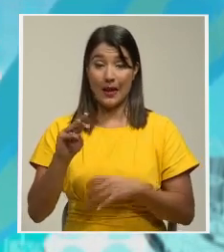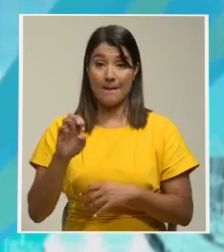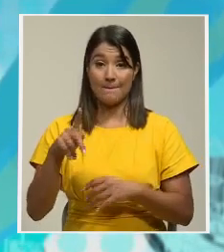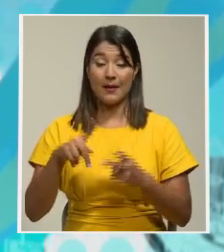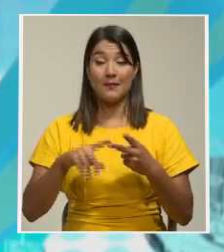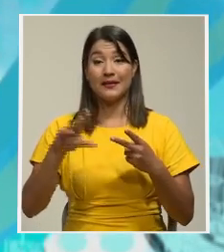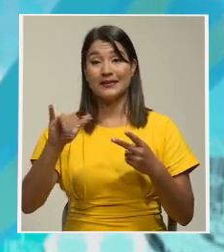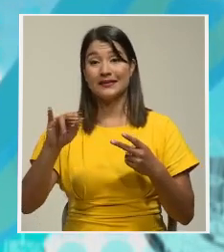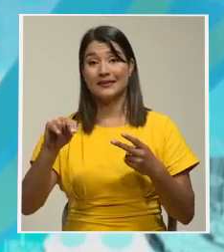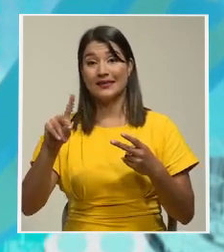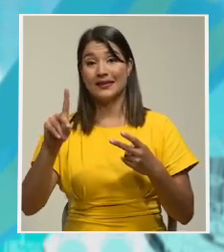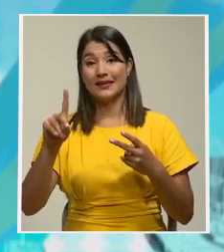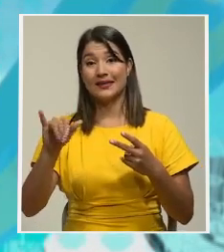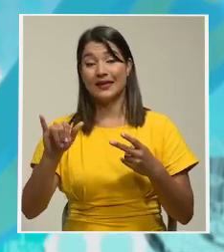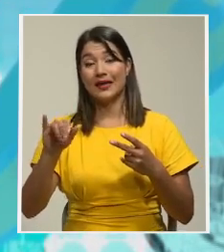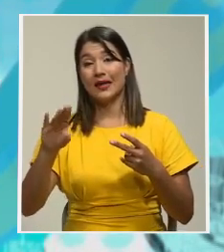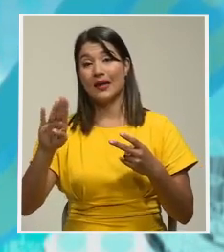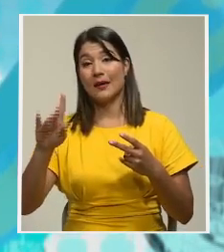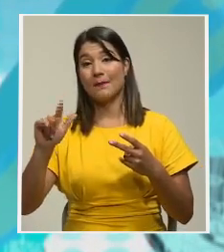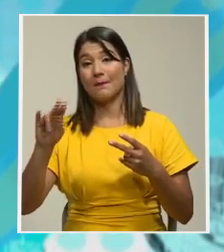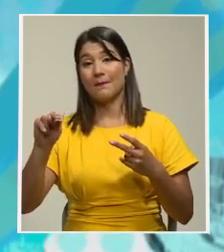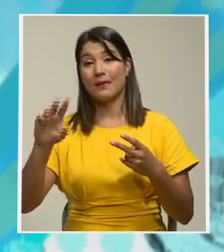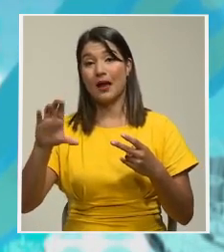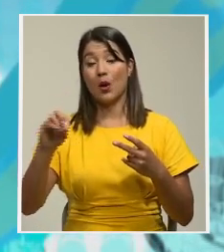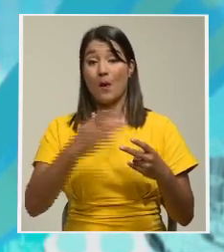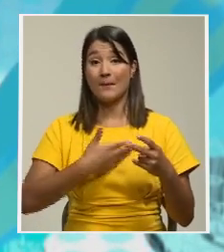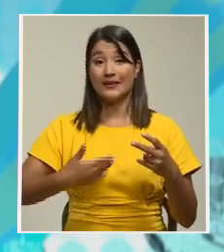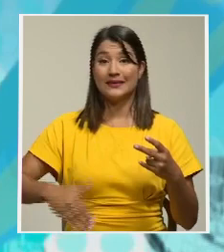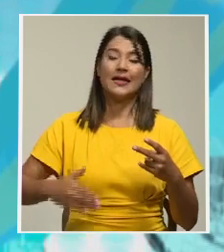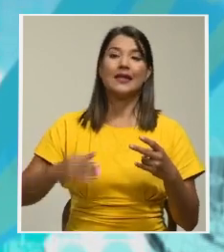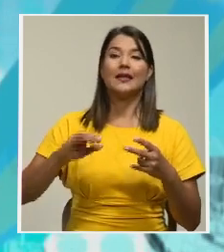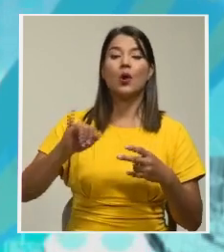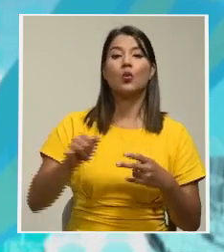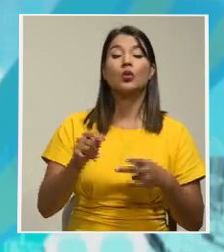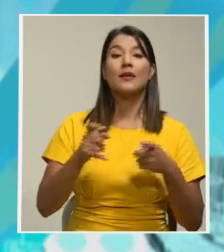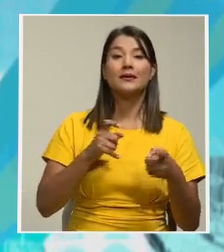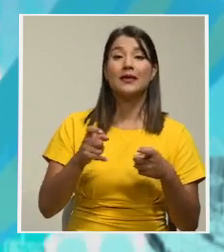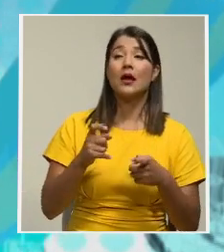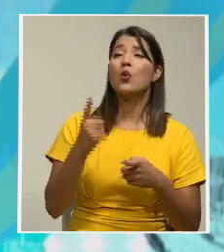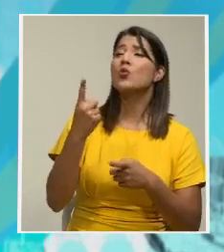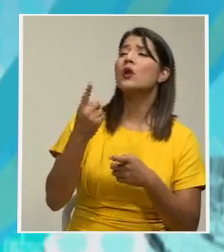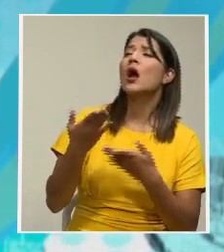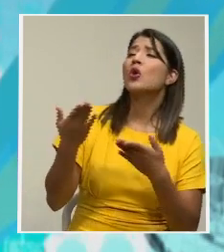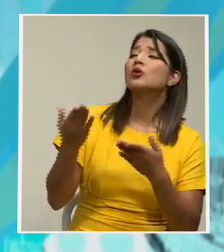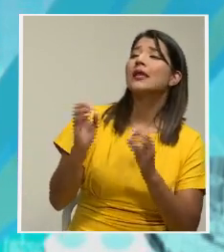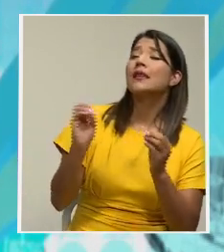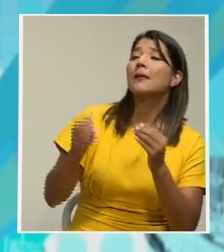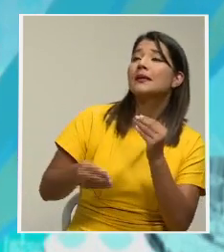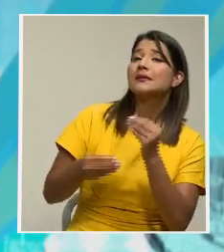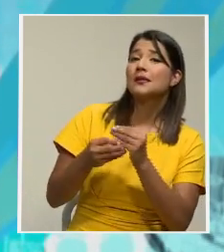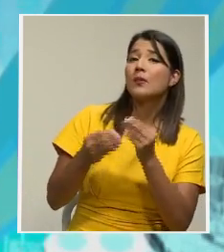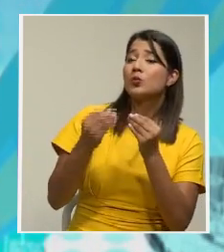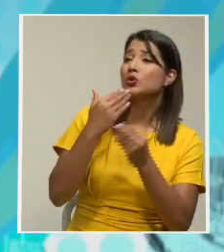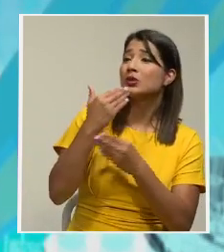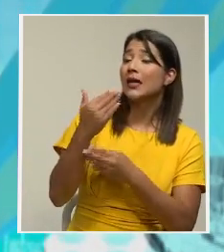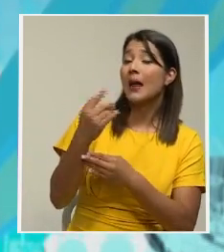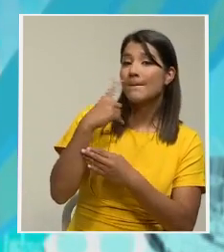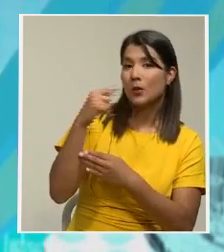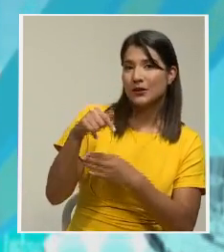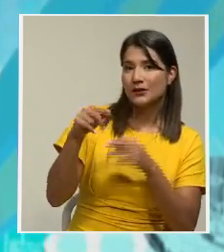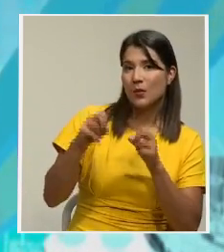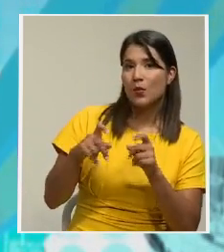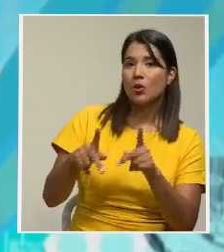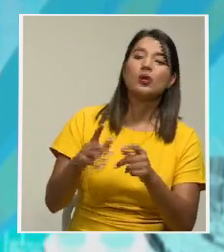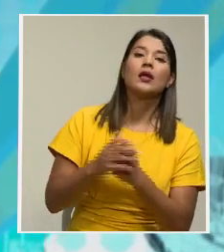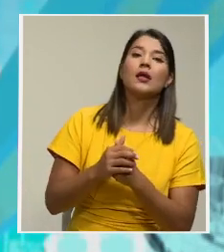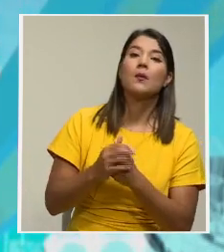la Junta Administrativa del Colegio San Luis Gonzaga. Hacia las 7:31. Una cosita, nada más, doña Ana Marta, muchas gracias por este espacio, porque esto ha